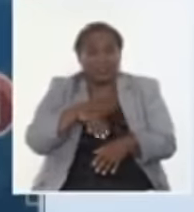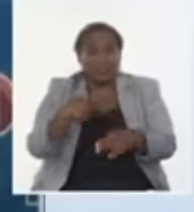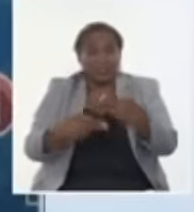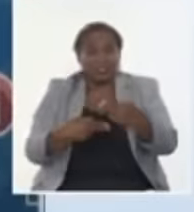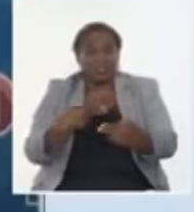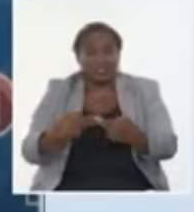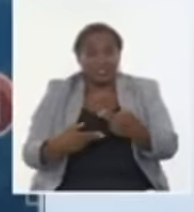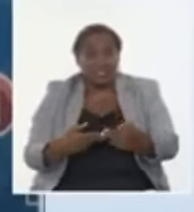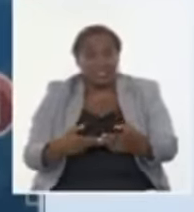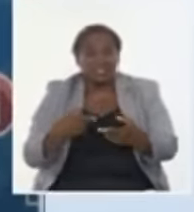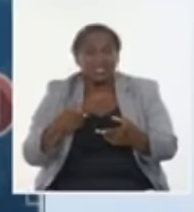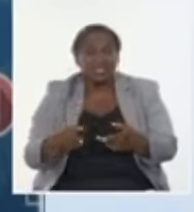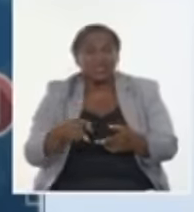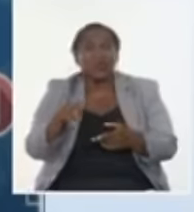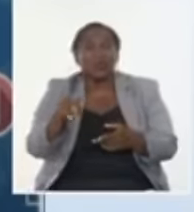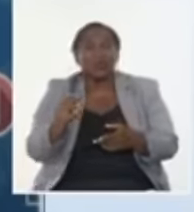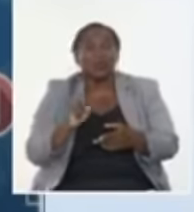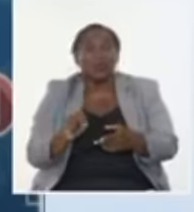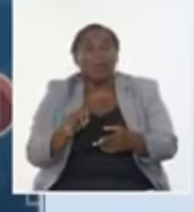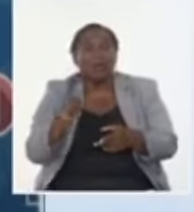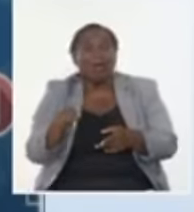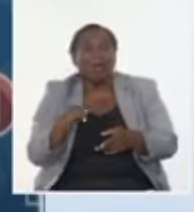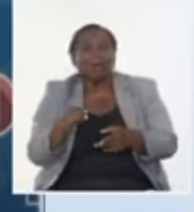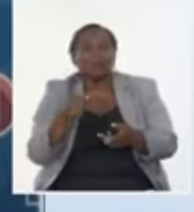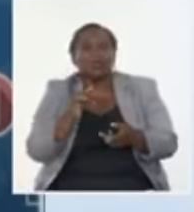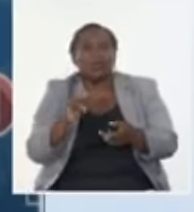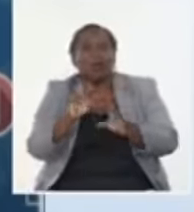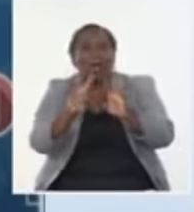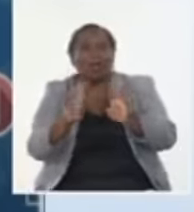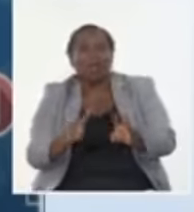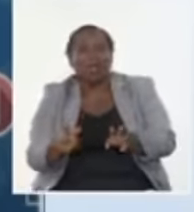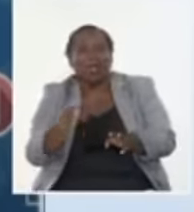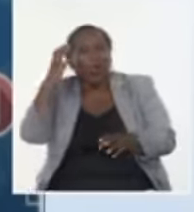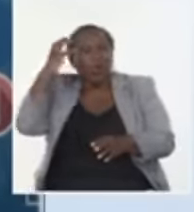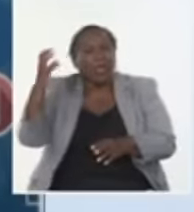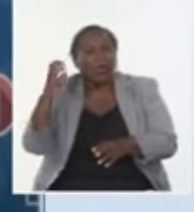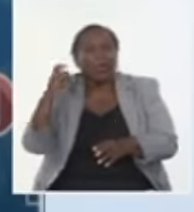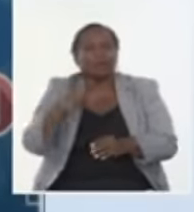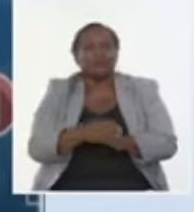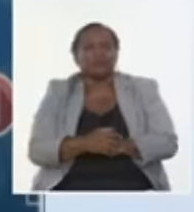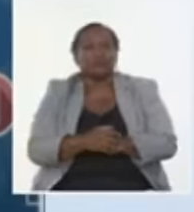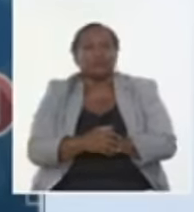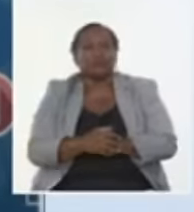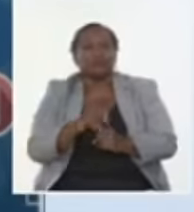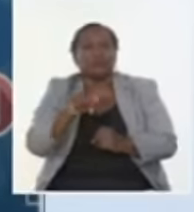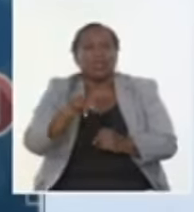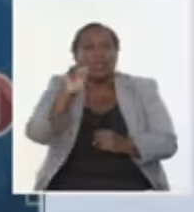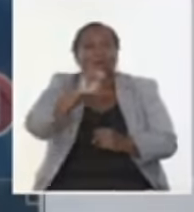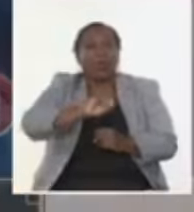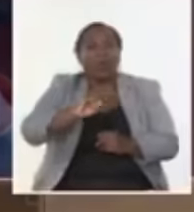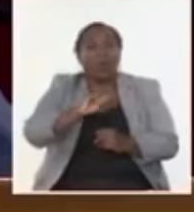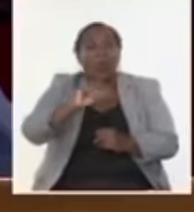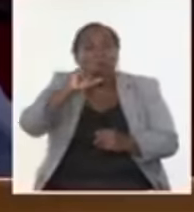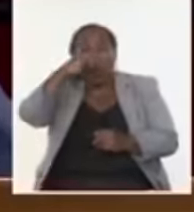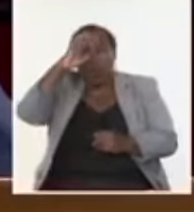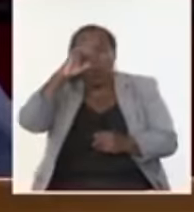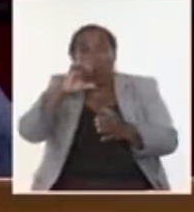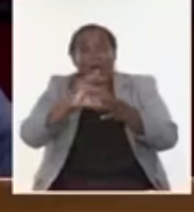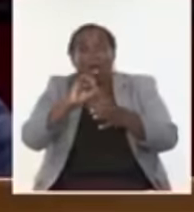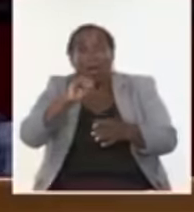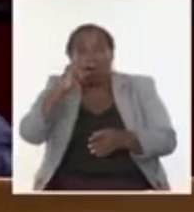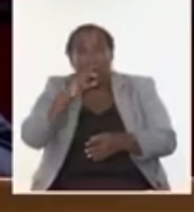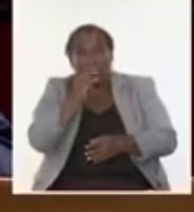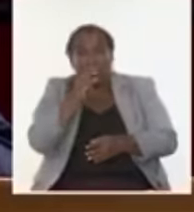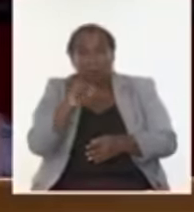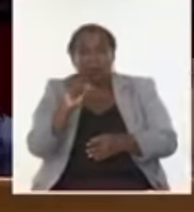nueva plataforma de gobierno CubaGov, actualmente en fase final de organización e institucionalización.